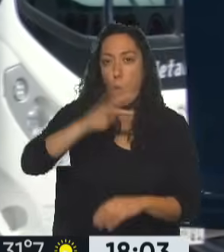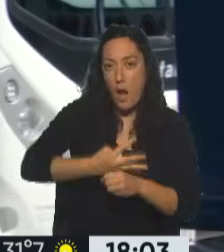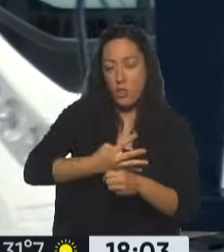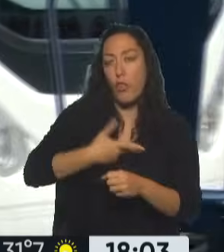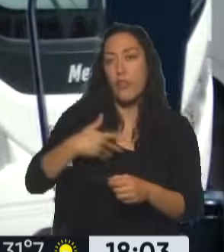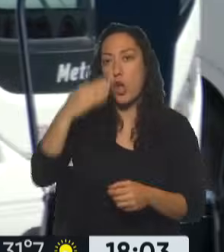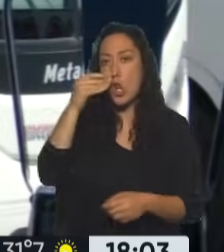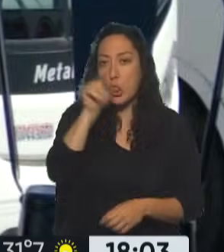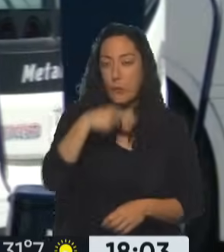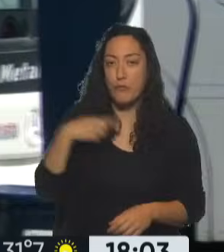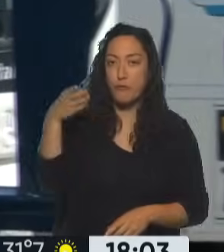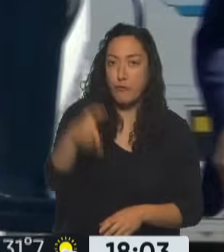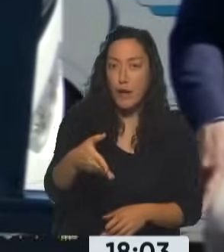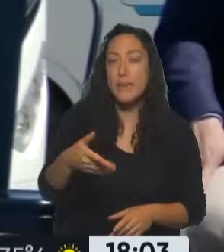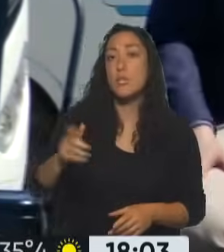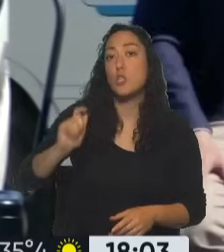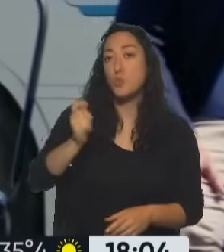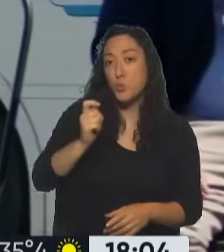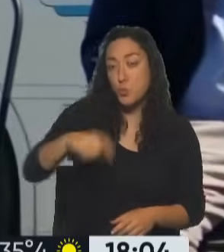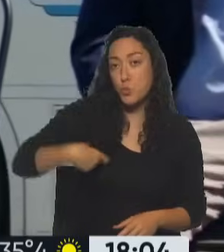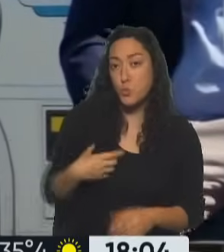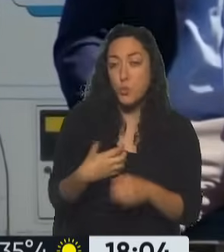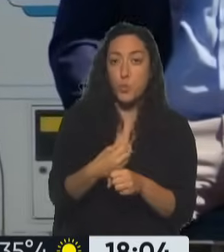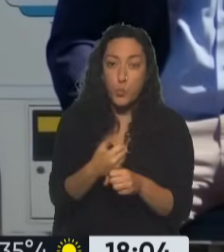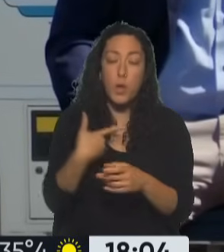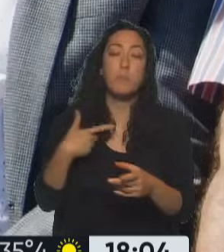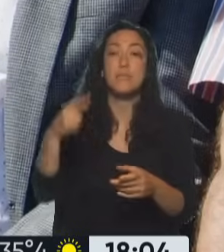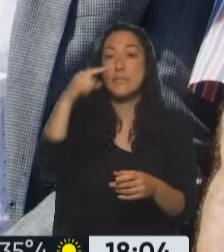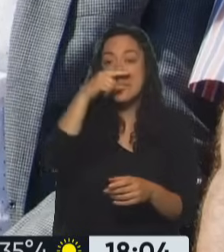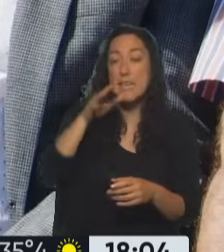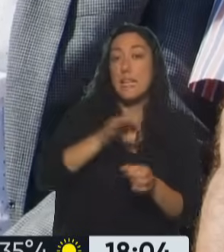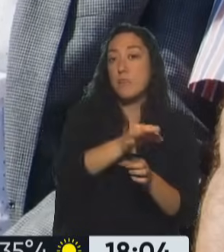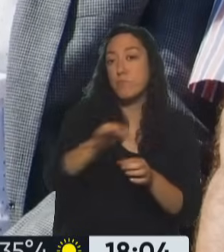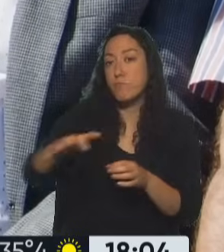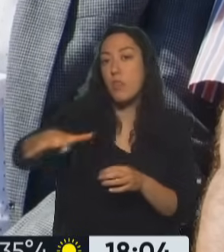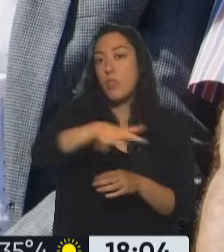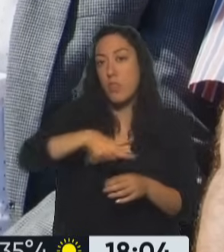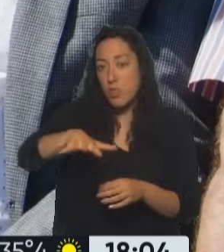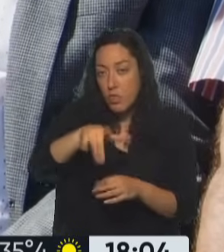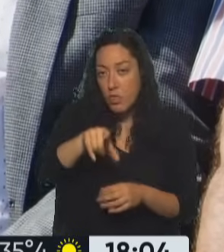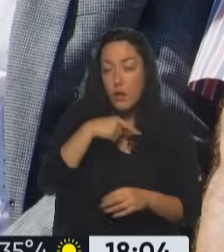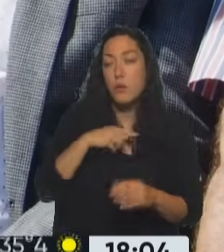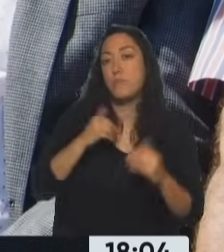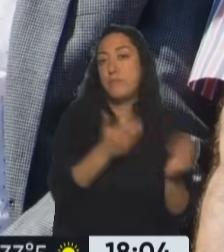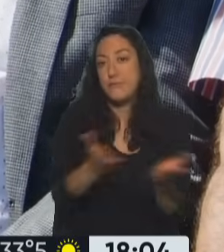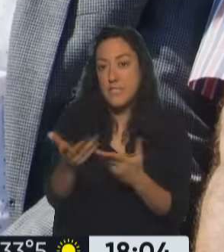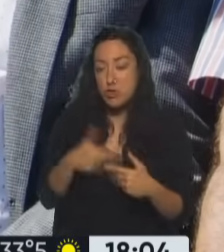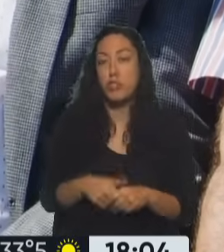anunció la ampliación del sistema SUBE que beneficiará a 7 localidades de la provincia. El candidato a presidente aseguró que una eventual